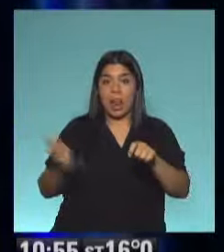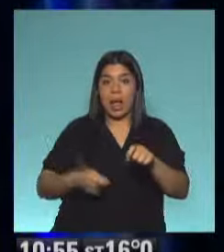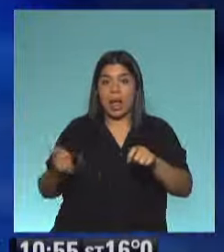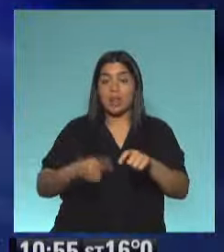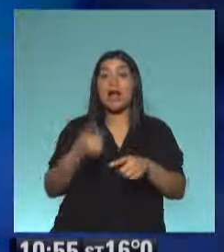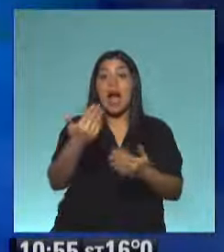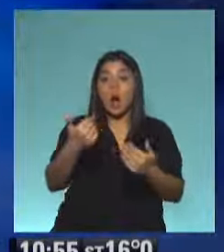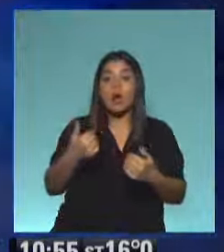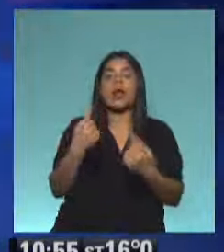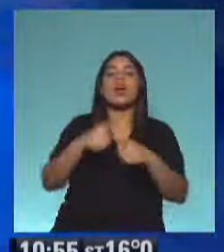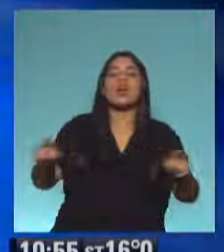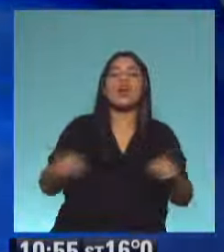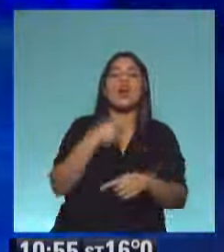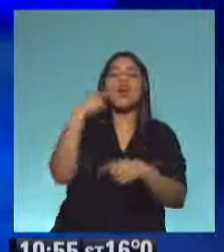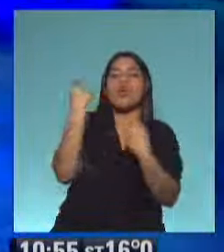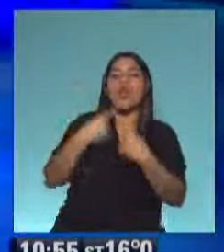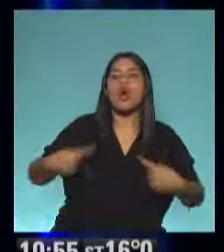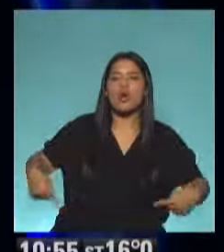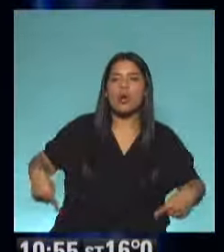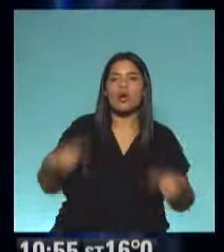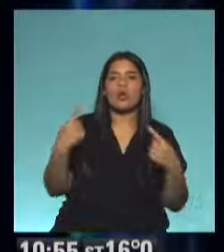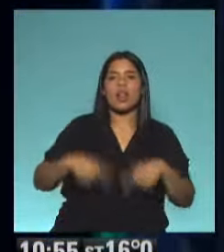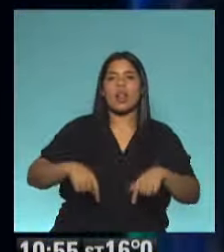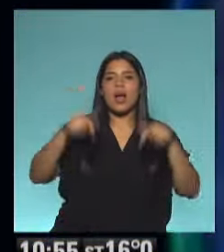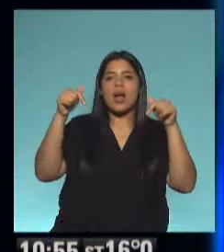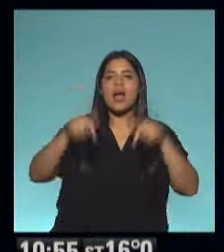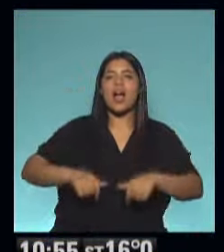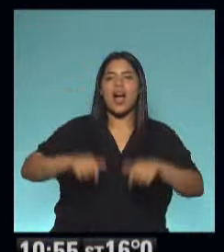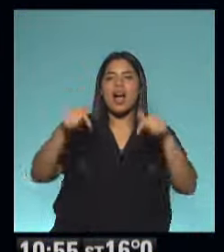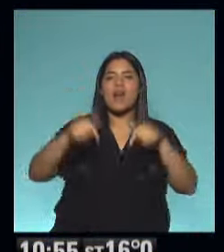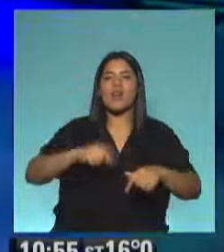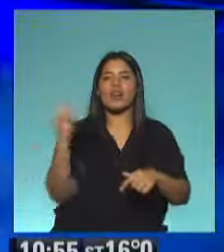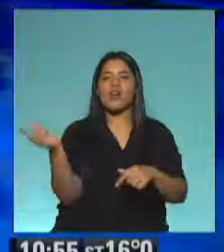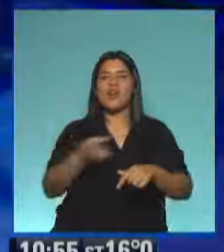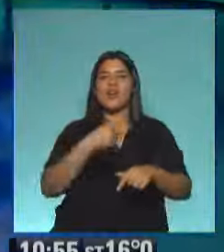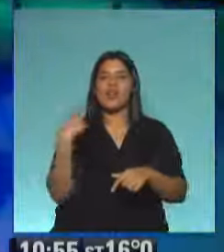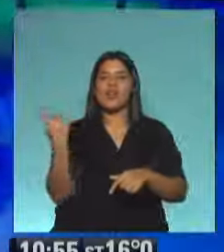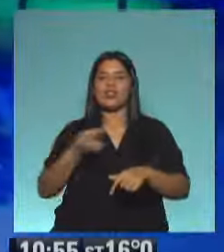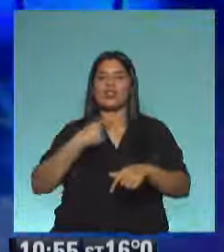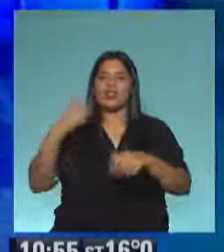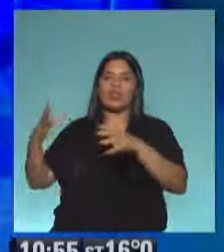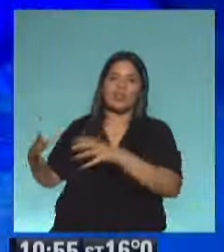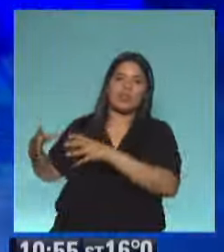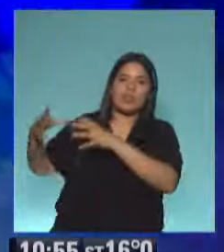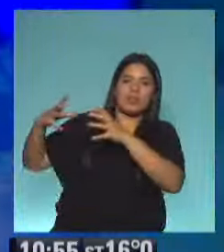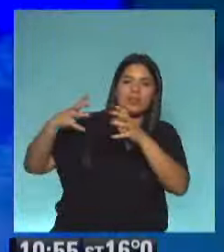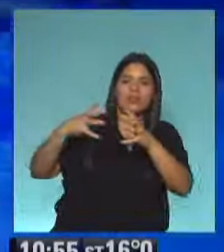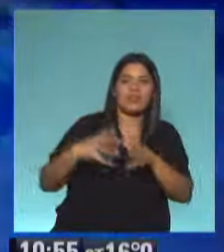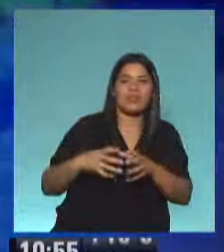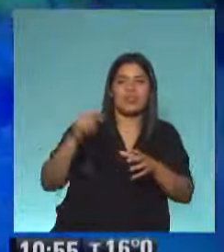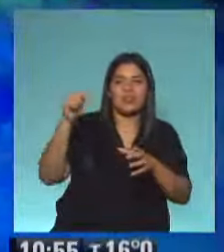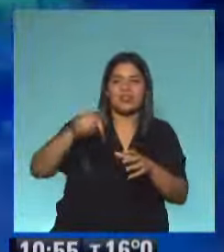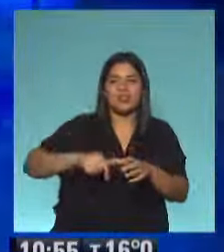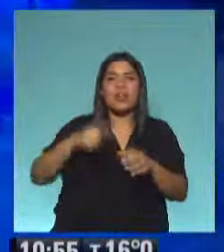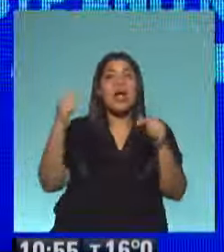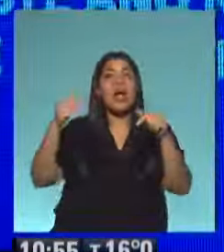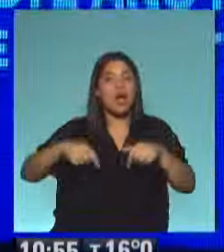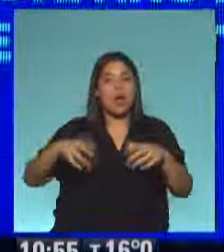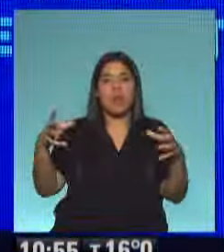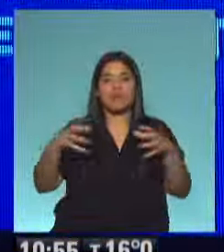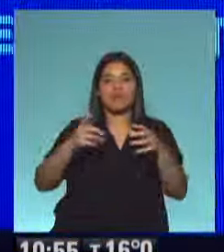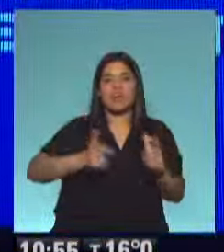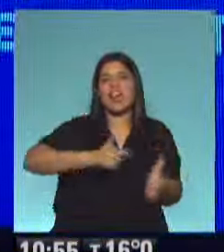colores. Con sus colores. Esta fiesta llegando. Es la murga más graciosa